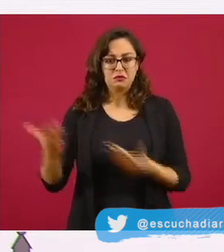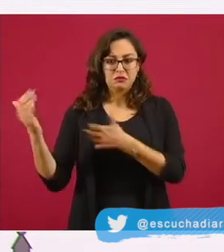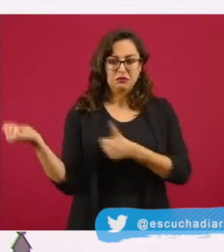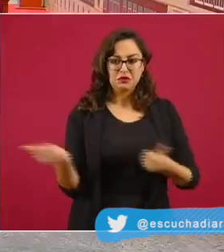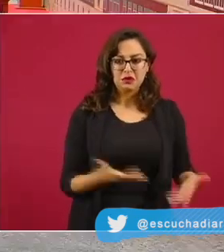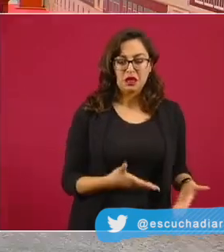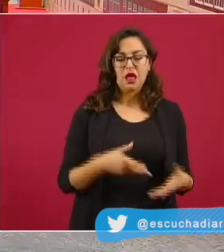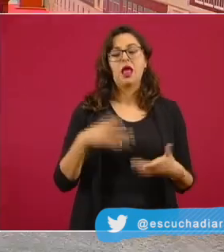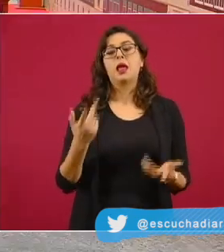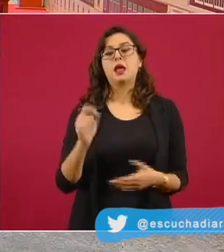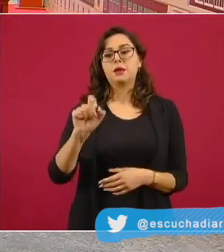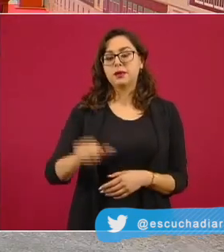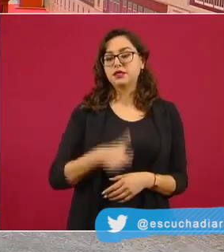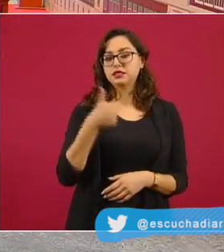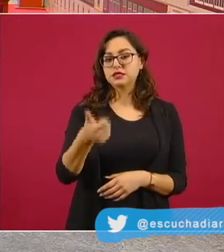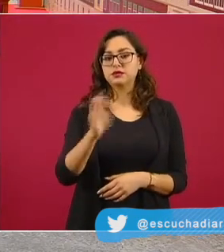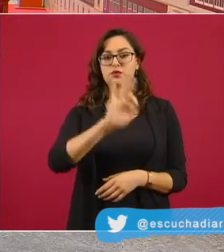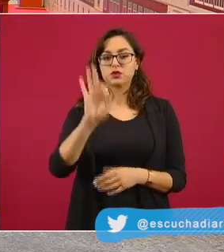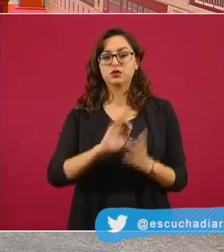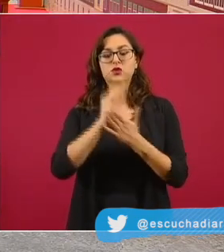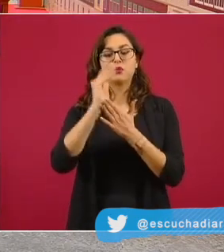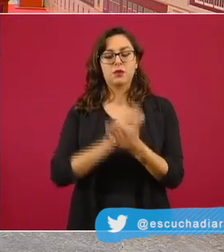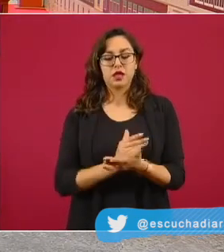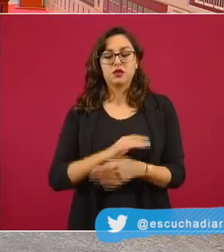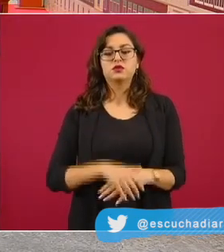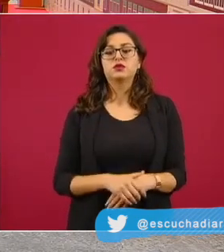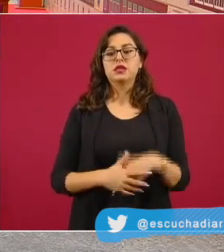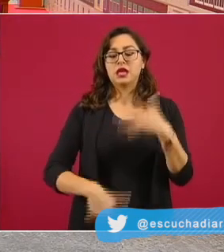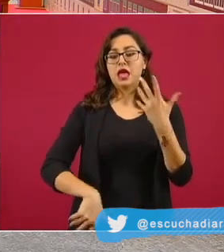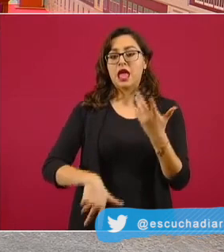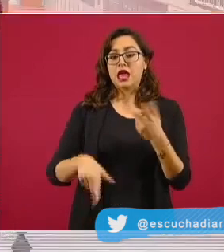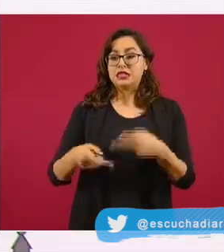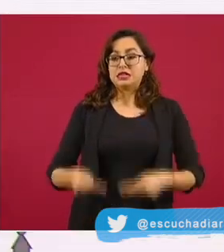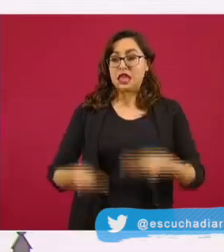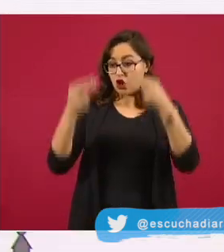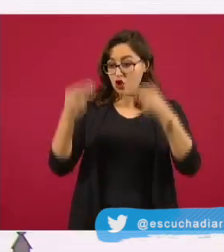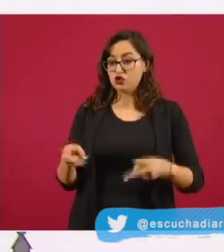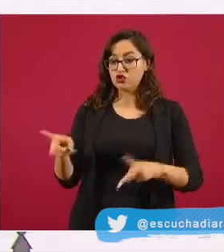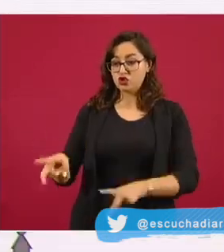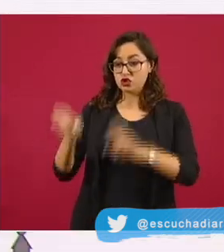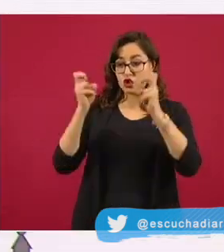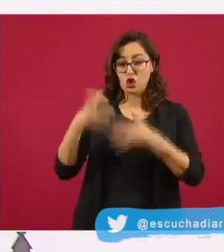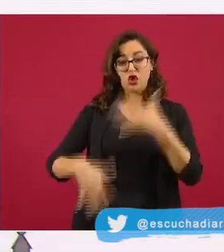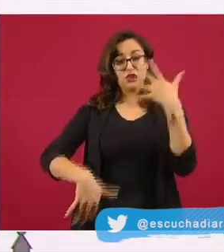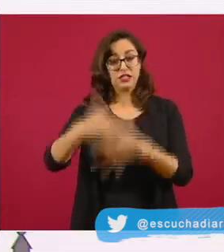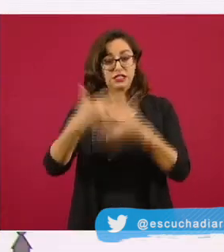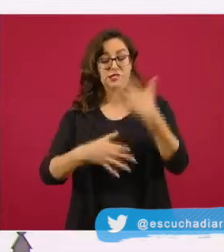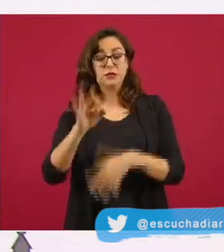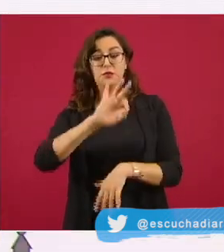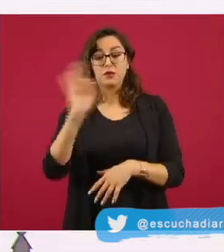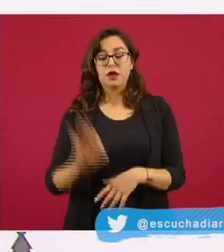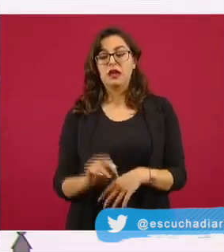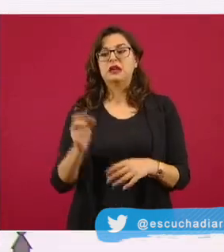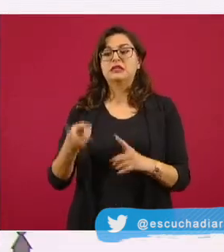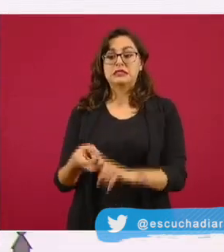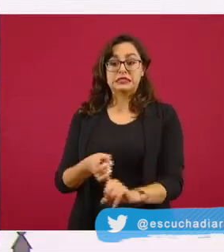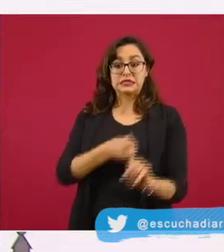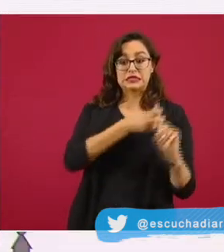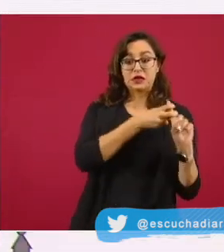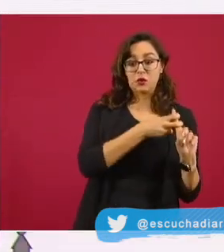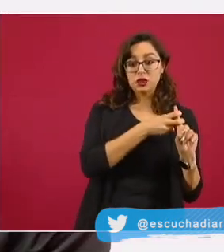26%, el robo a negocios 15% y el secuestro ha bajado